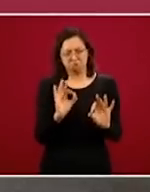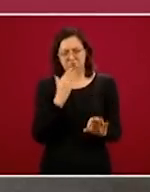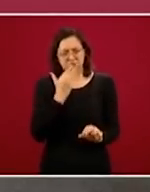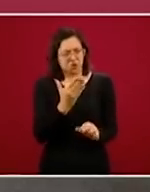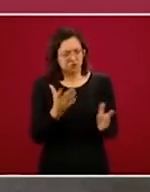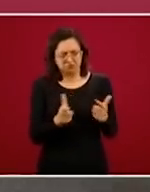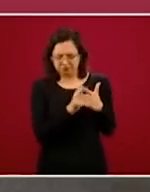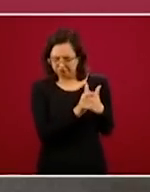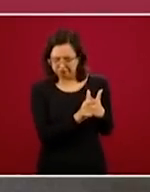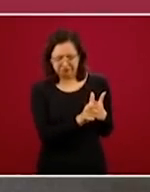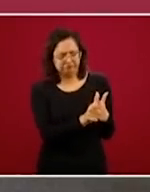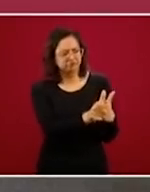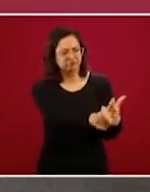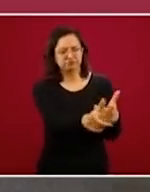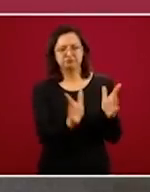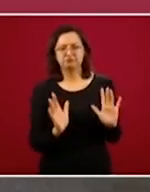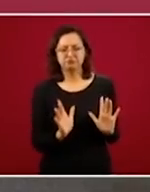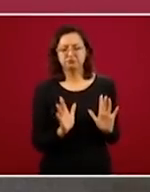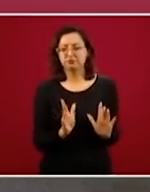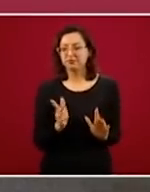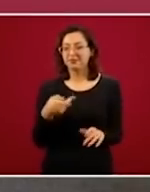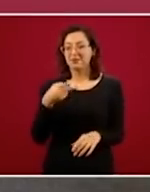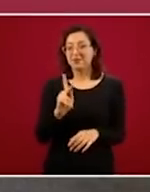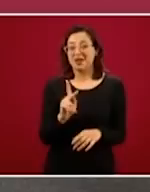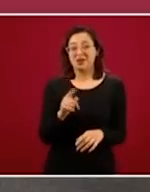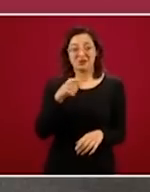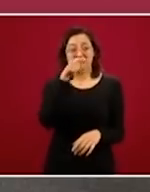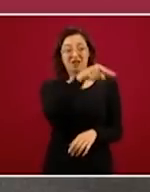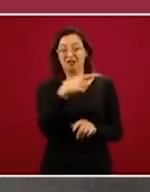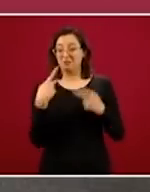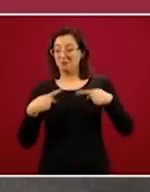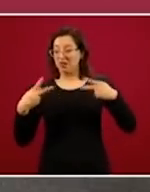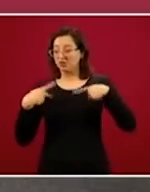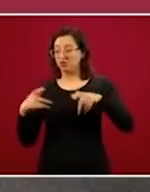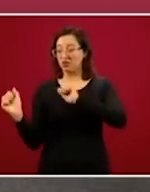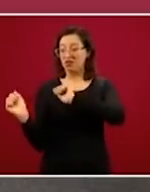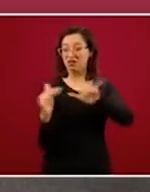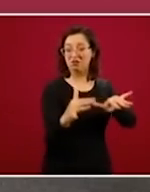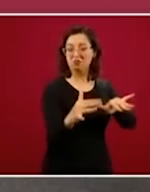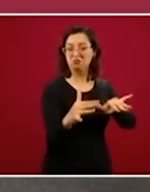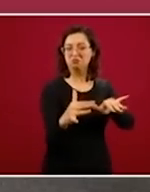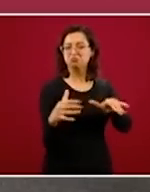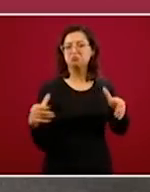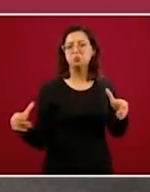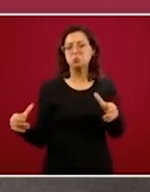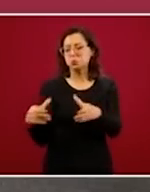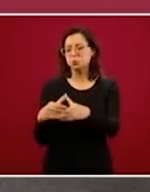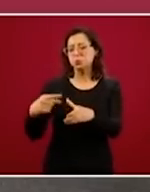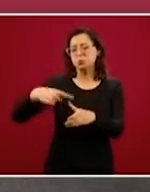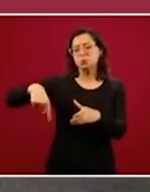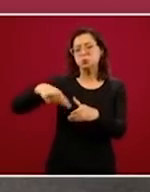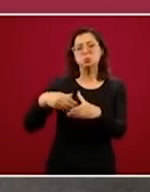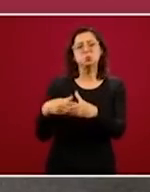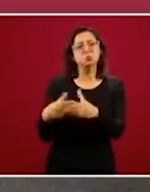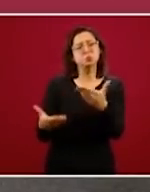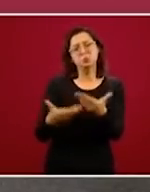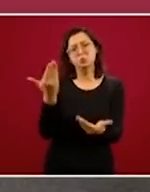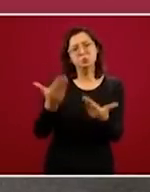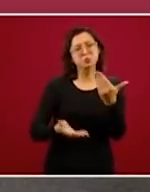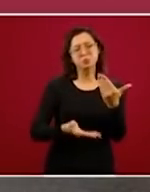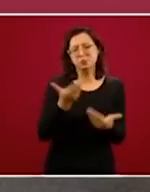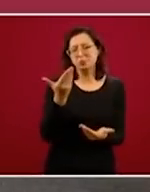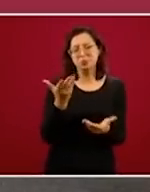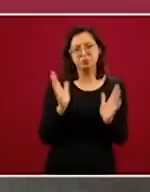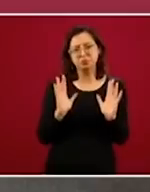población imagínense tenemos casi el 60% de la